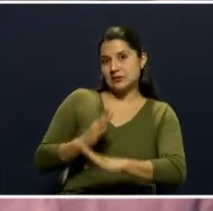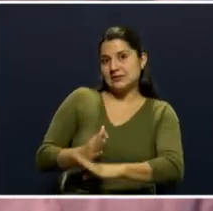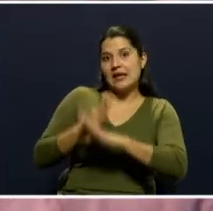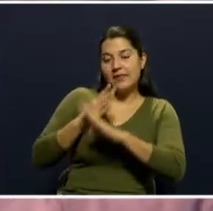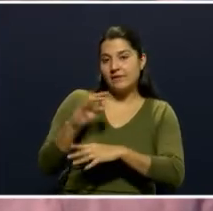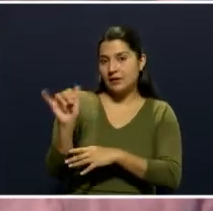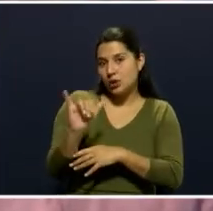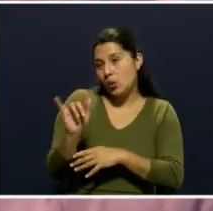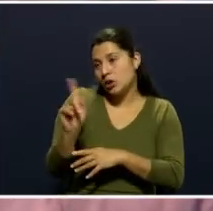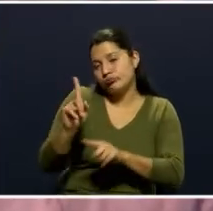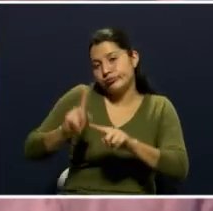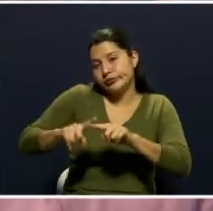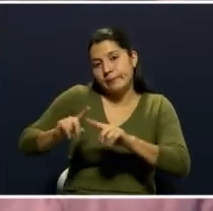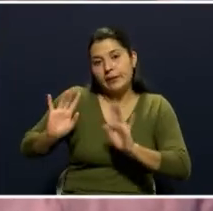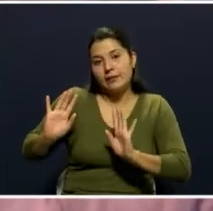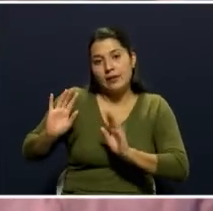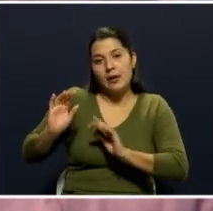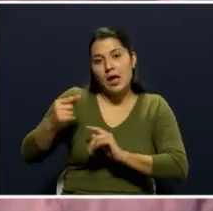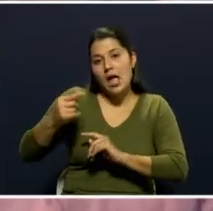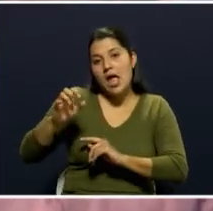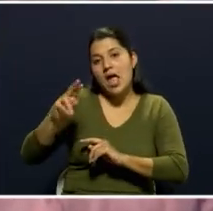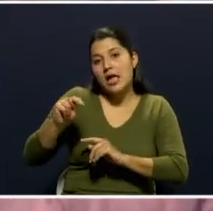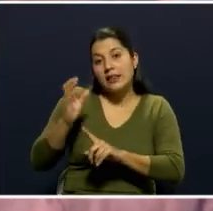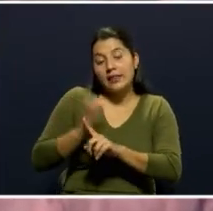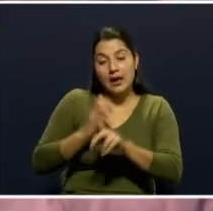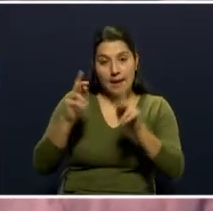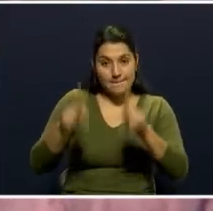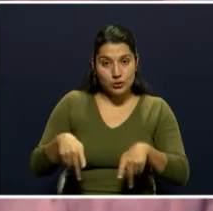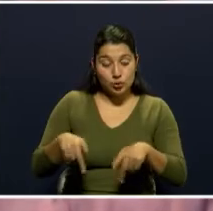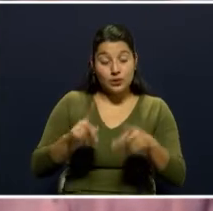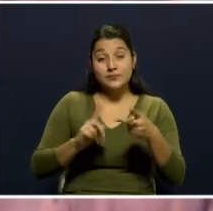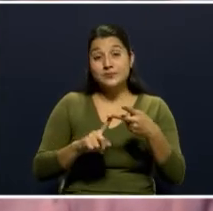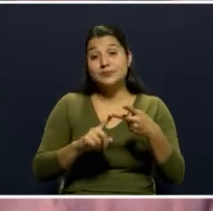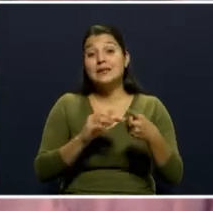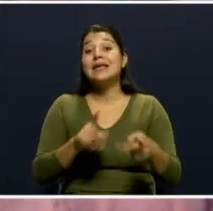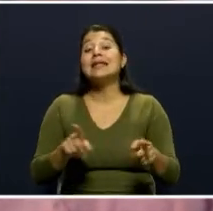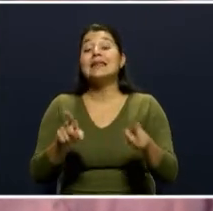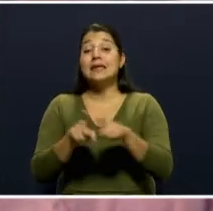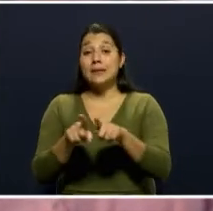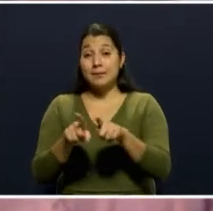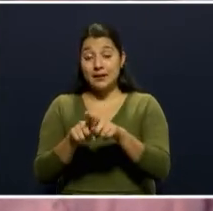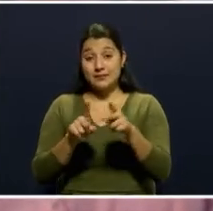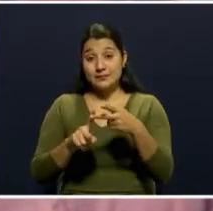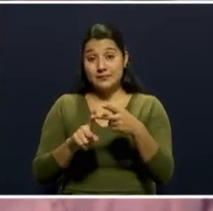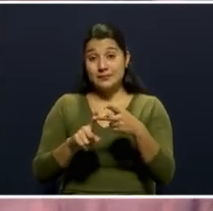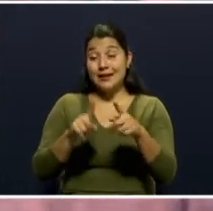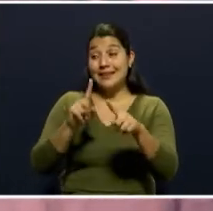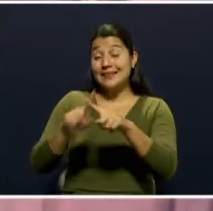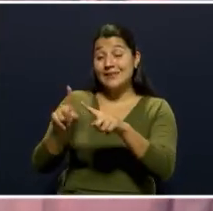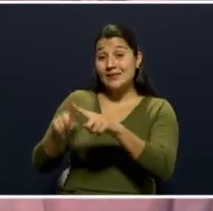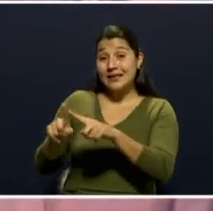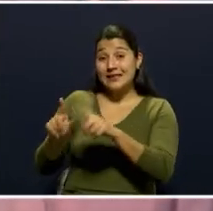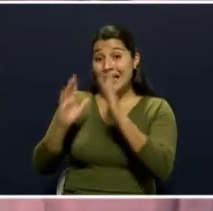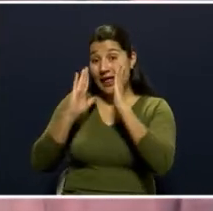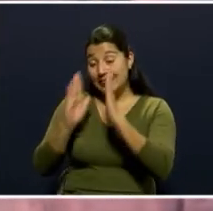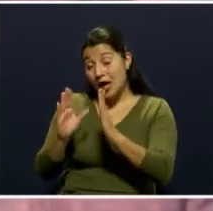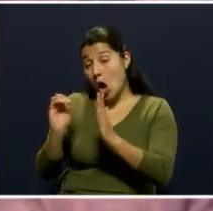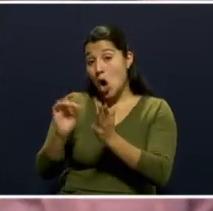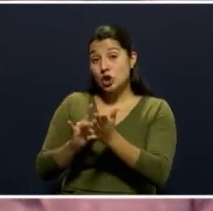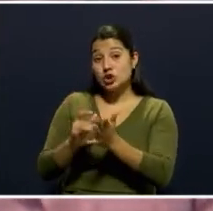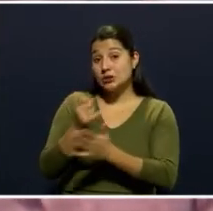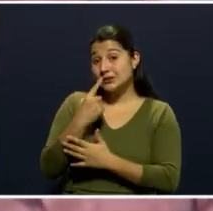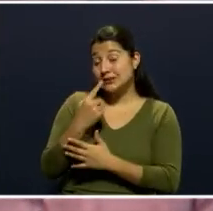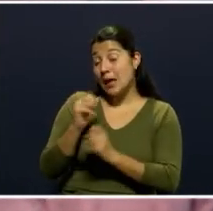de genética. Y la otra es que efectivamente los diferentes tratamientos pueden